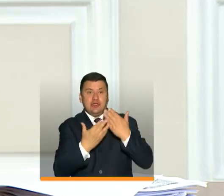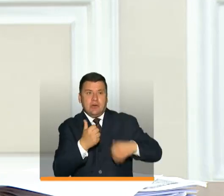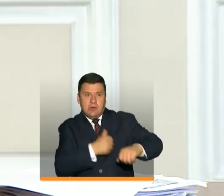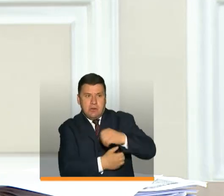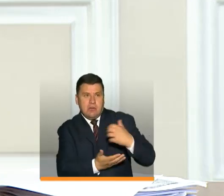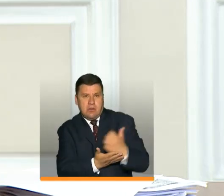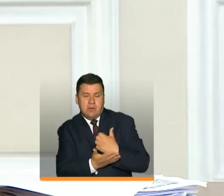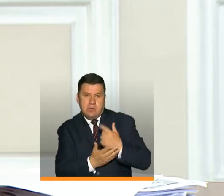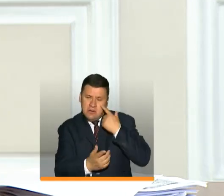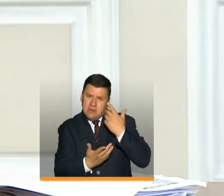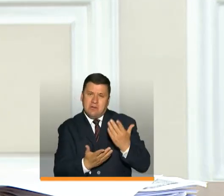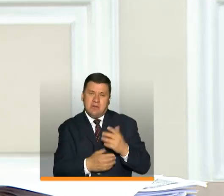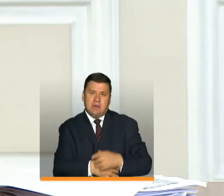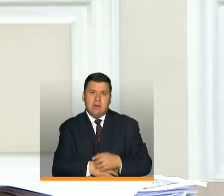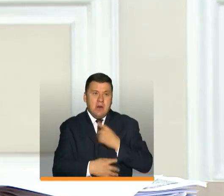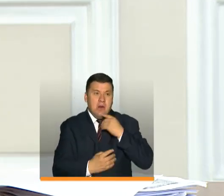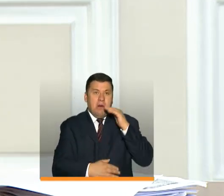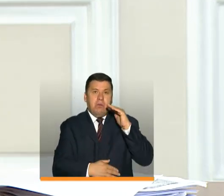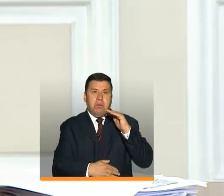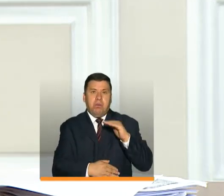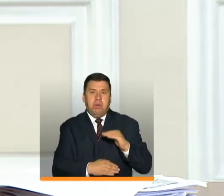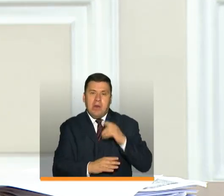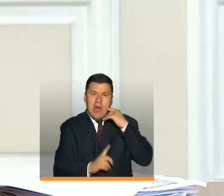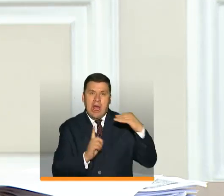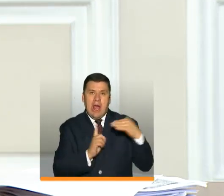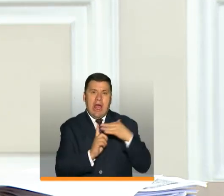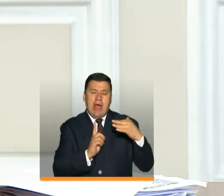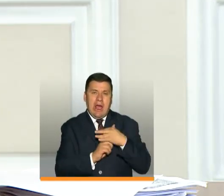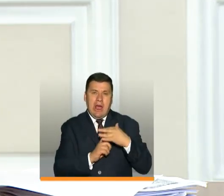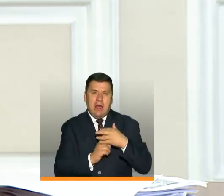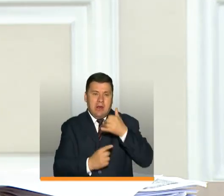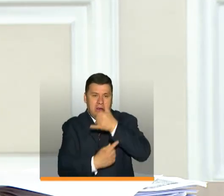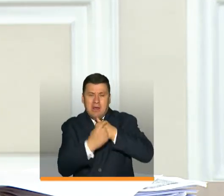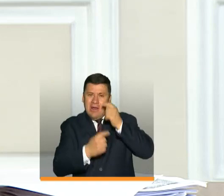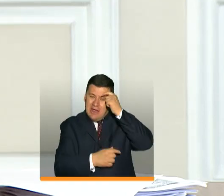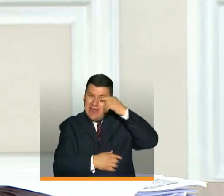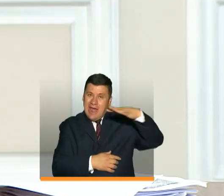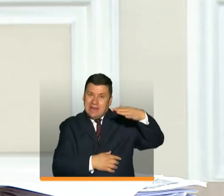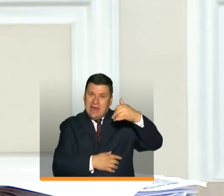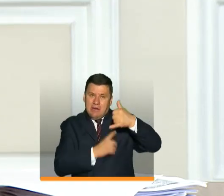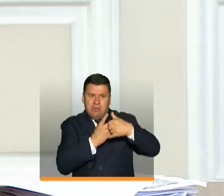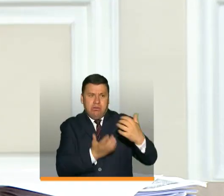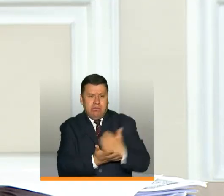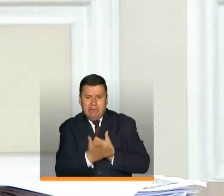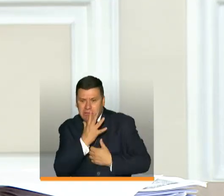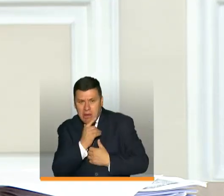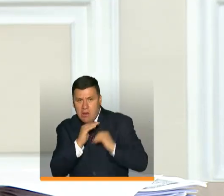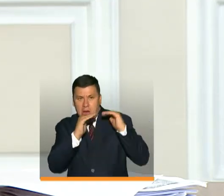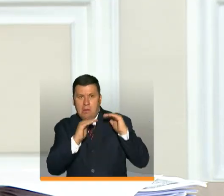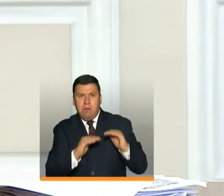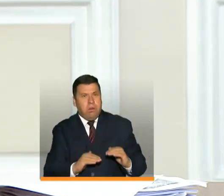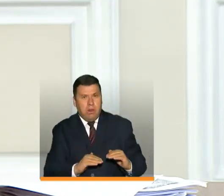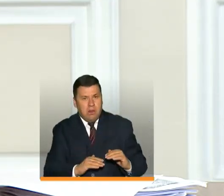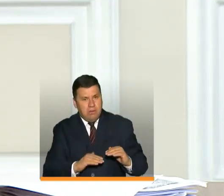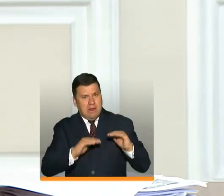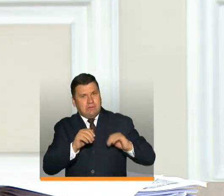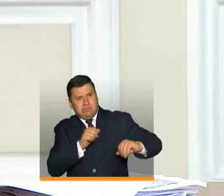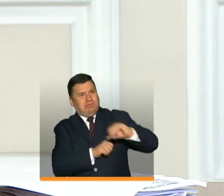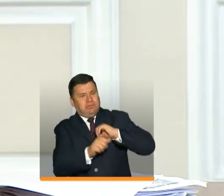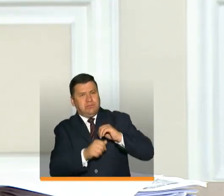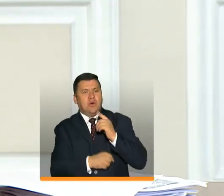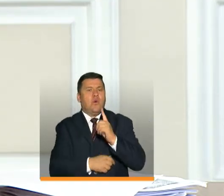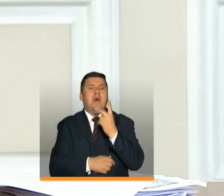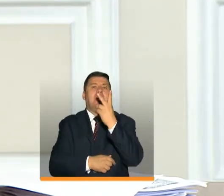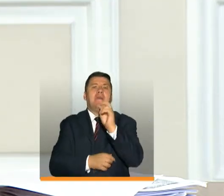para evitar la sedimentación que está afectando tanto la Bahía de Cartagena, pero le va a dar la posibilidad a una industria pesquera a